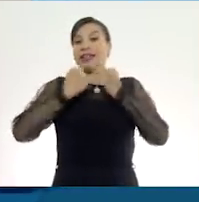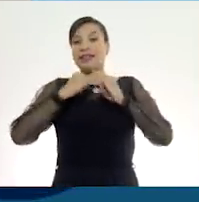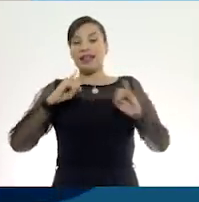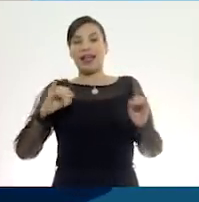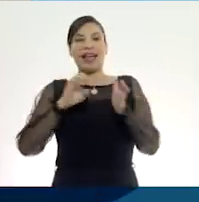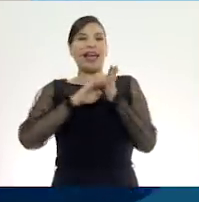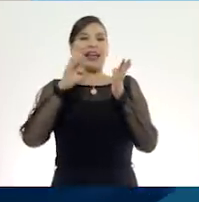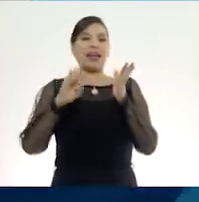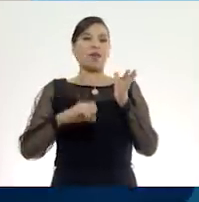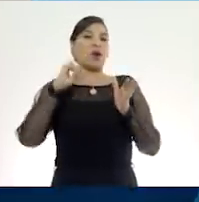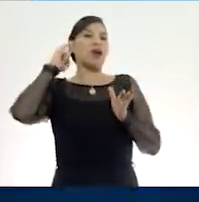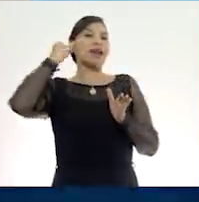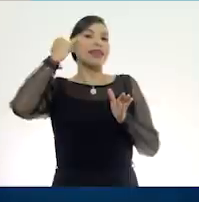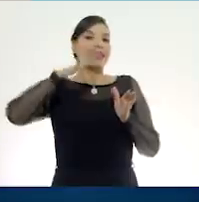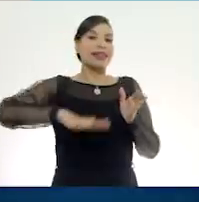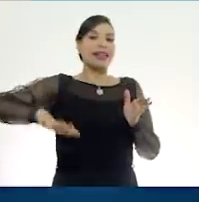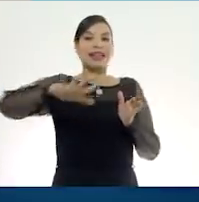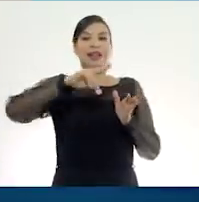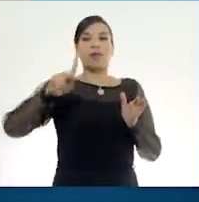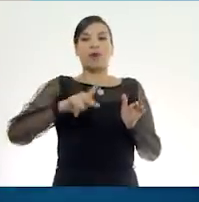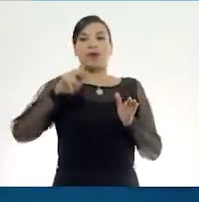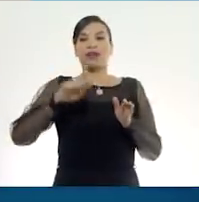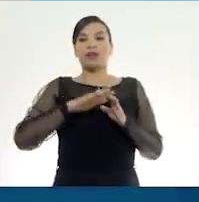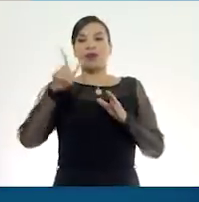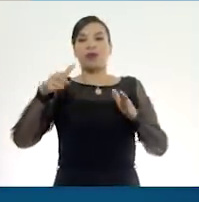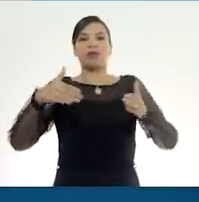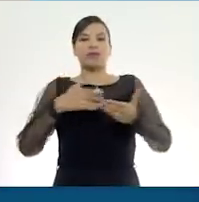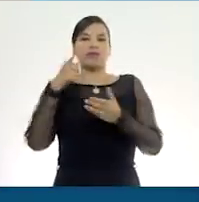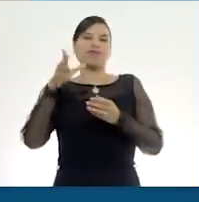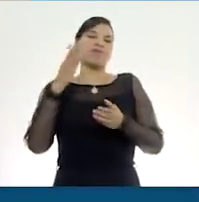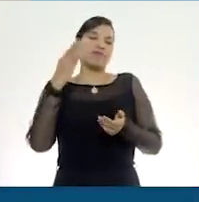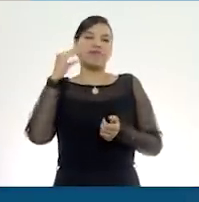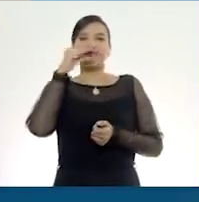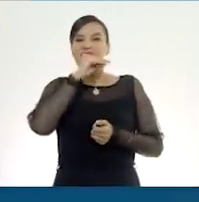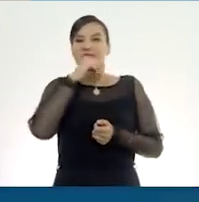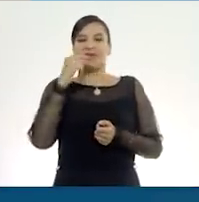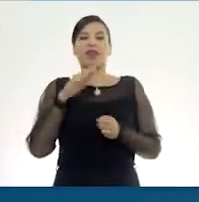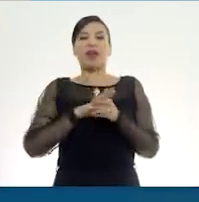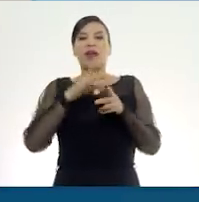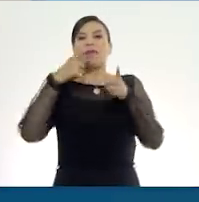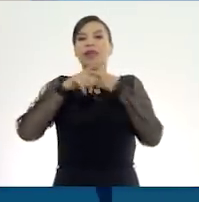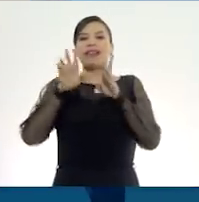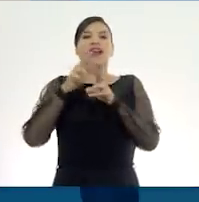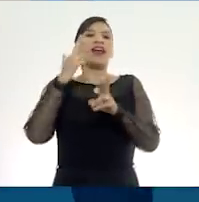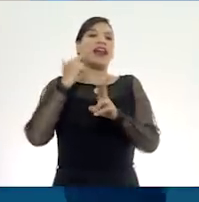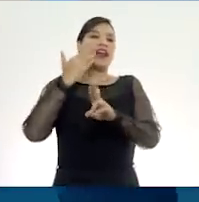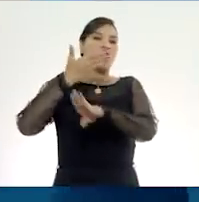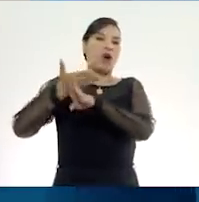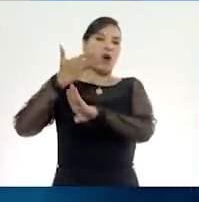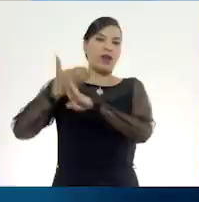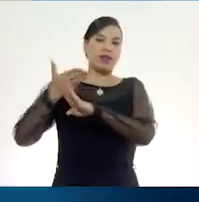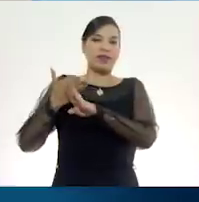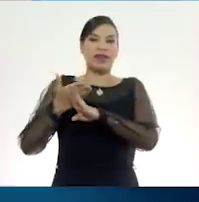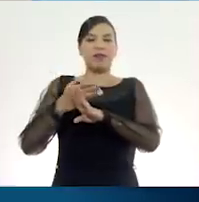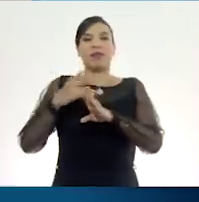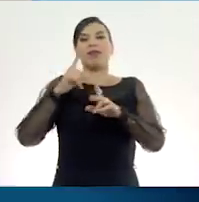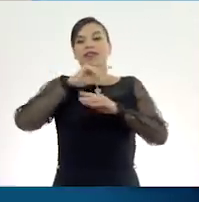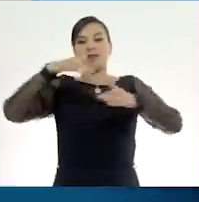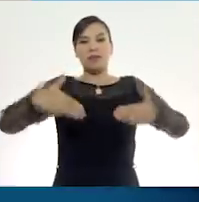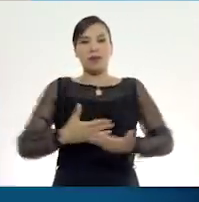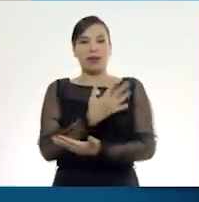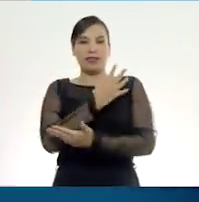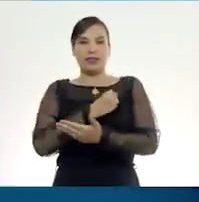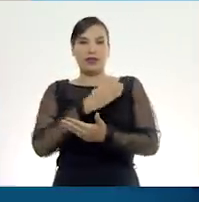por ejemplo, los indígenas y la población de origen africano siguieron siendo objeto de racismo y los descendientes de